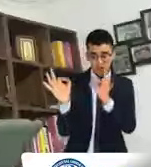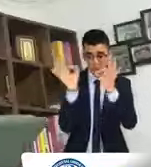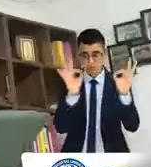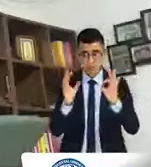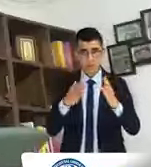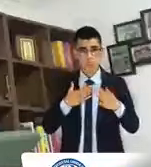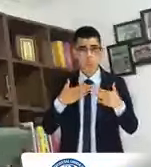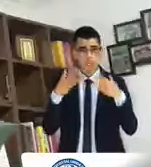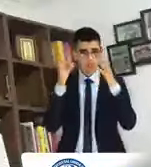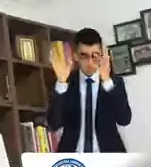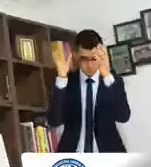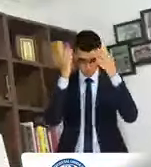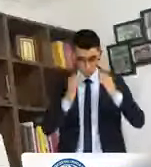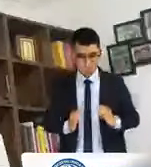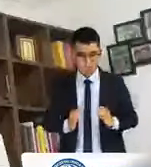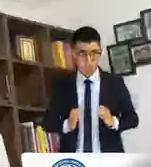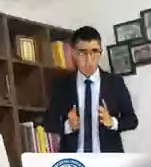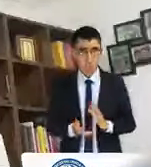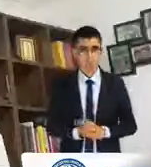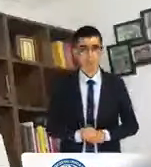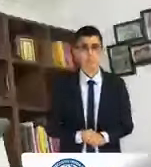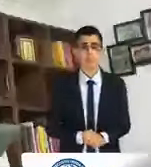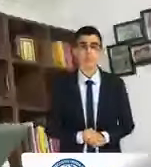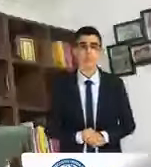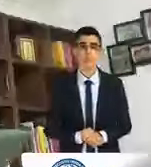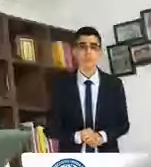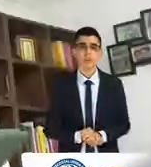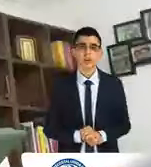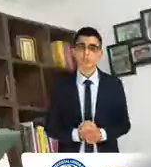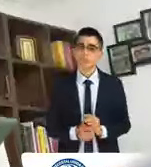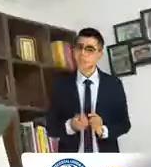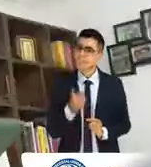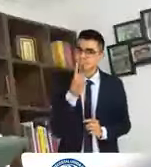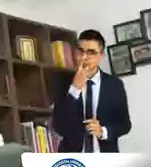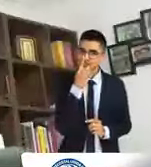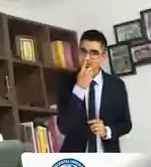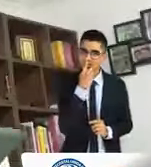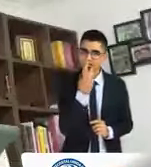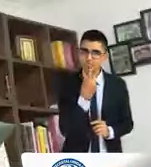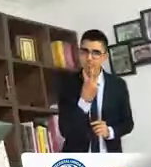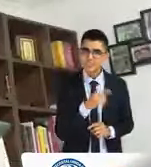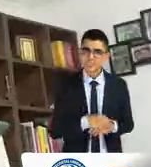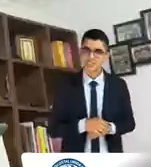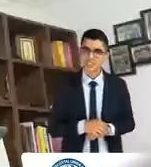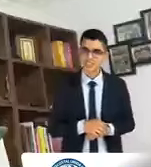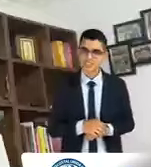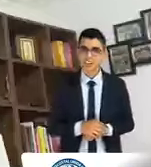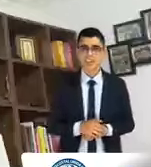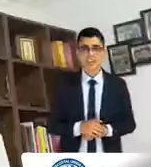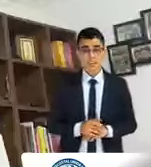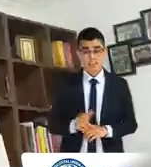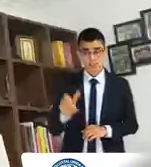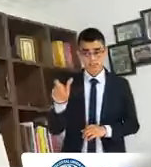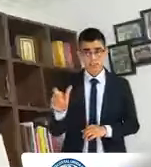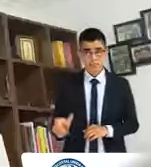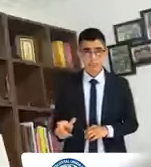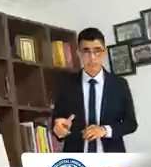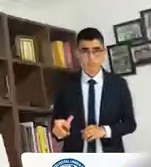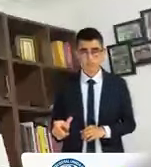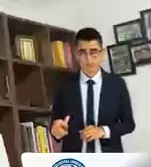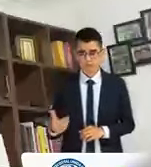modos, era llamativo, y es, que una persona tome un perfume tan